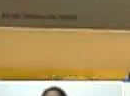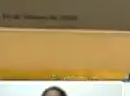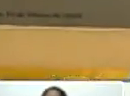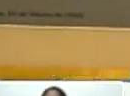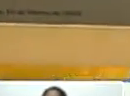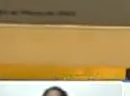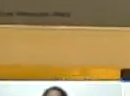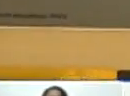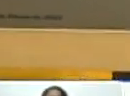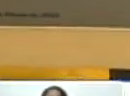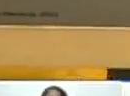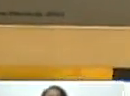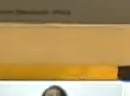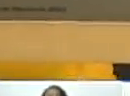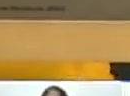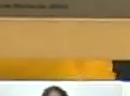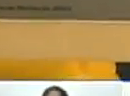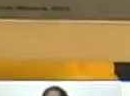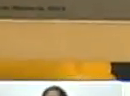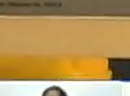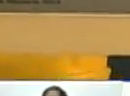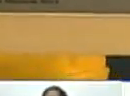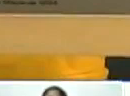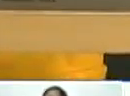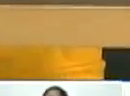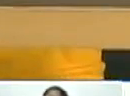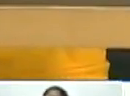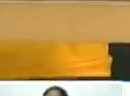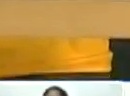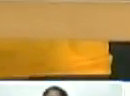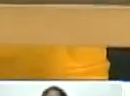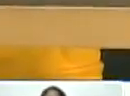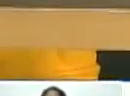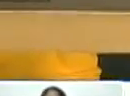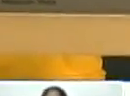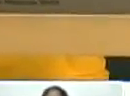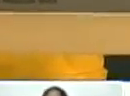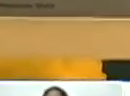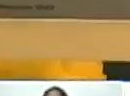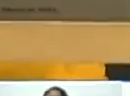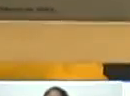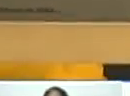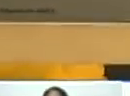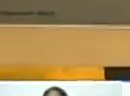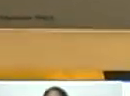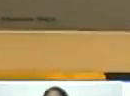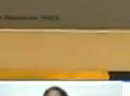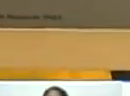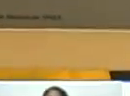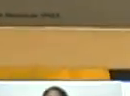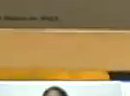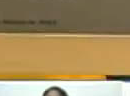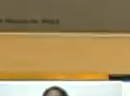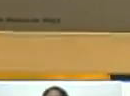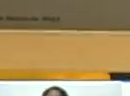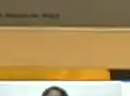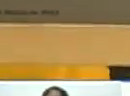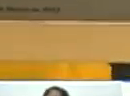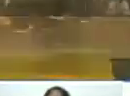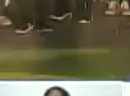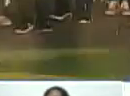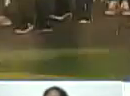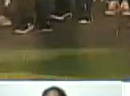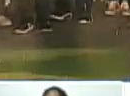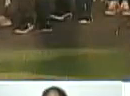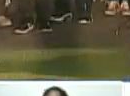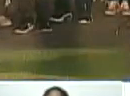dice que sí se puede. Con el poder popular todo se puede. Lo que vamos a ver en los meses y